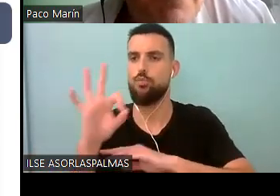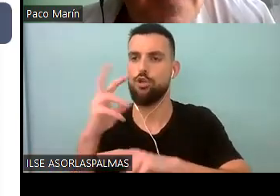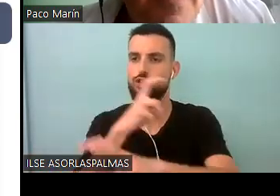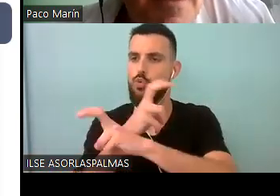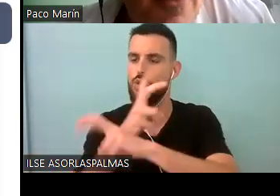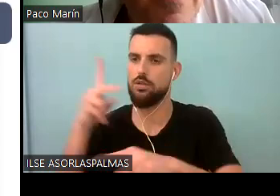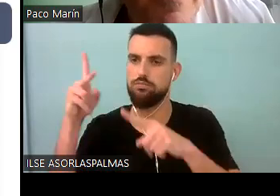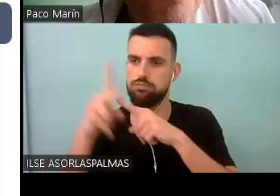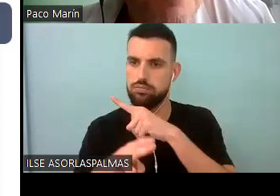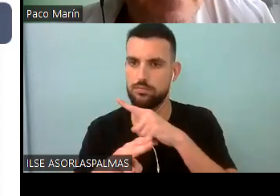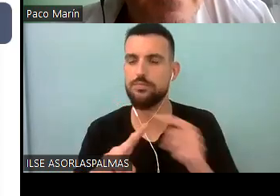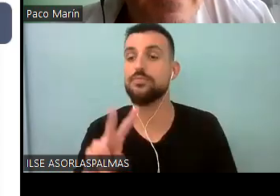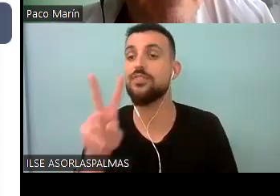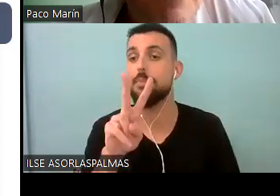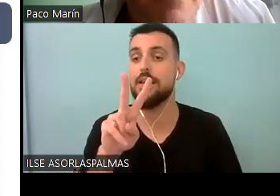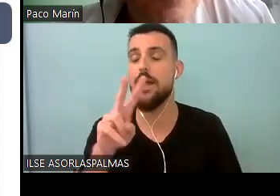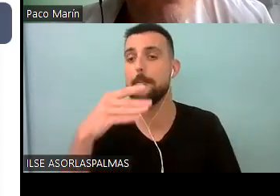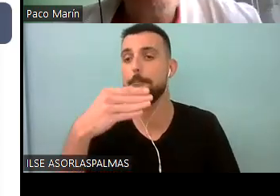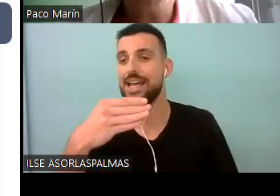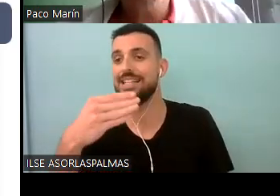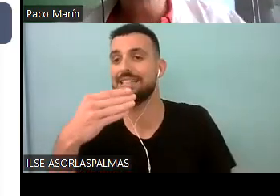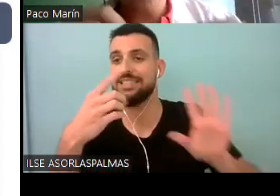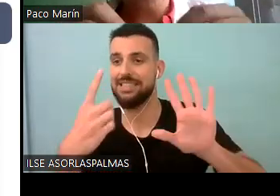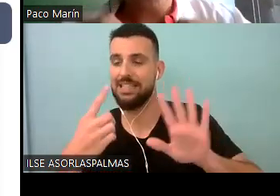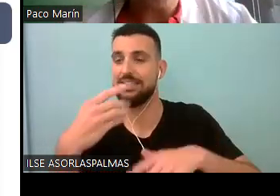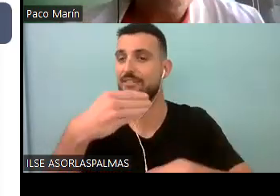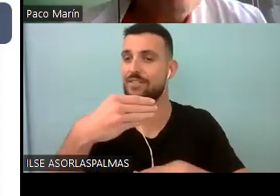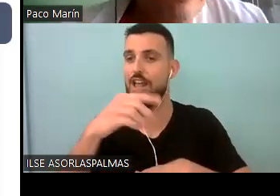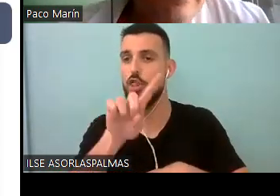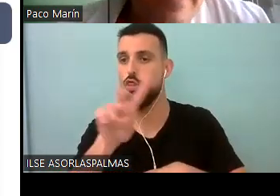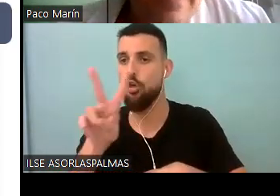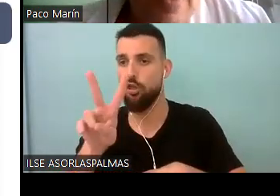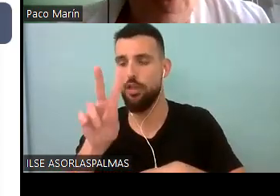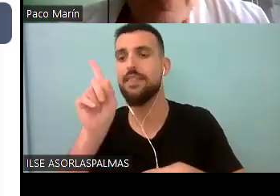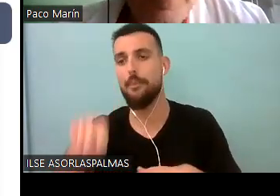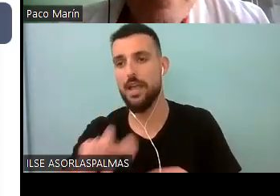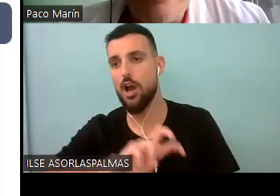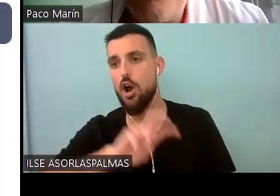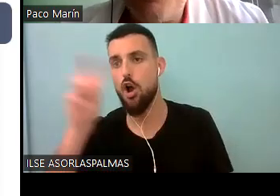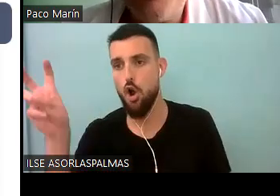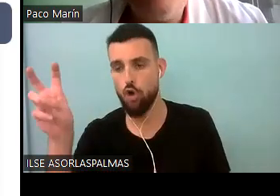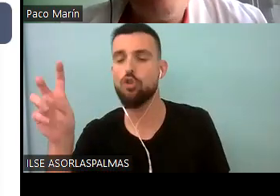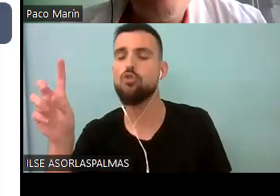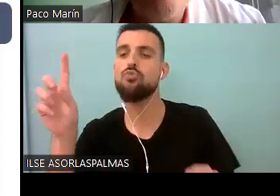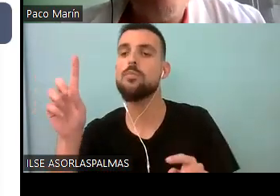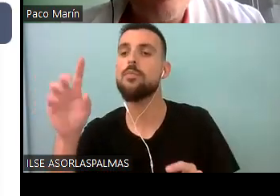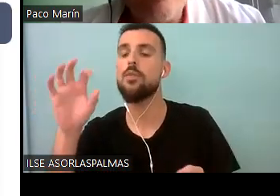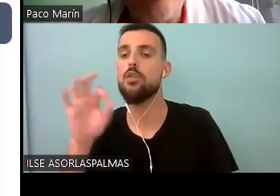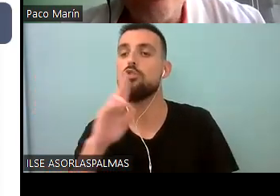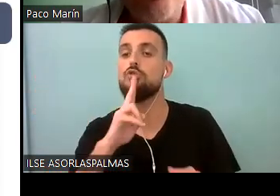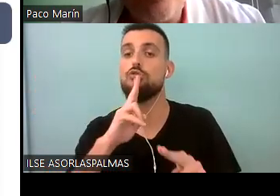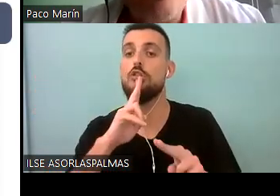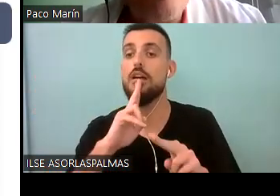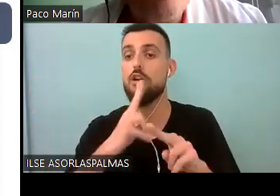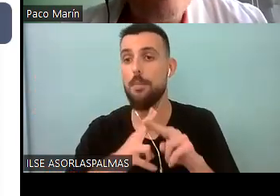vitamina B6 y B12, hemos de contar con un tercer elemento, que es la homocisteína. La homocisteína,